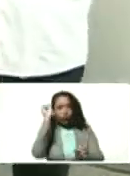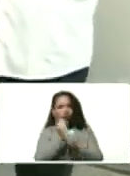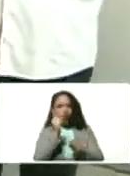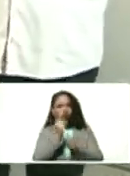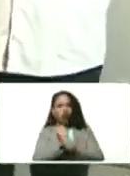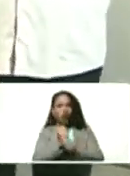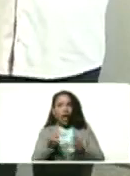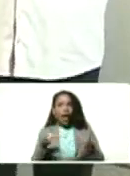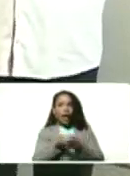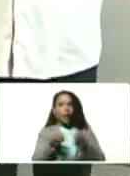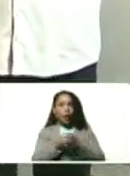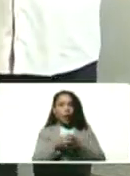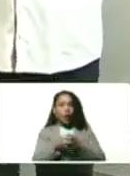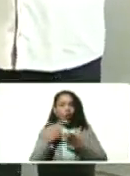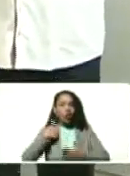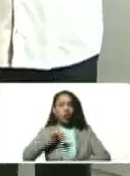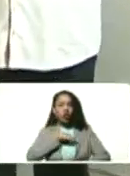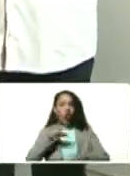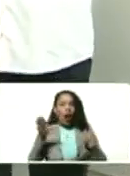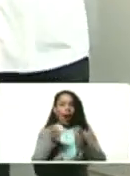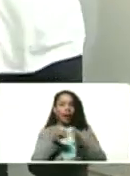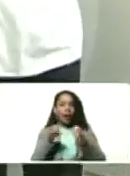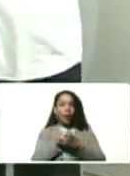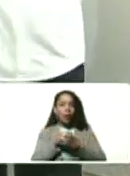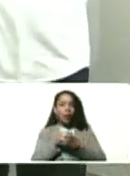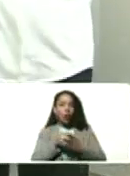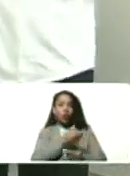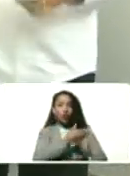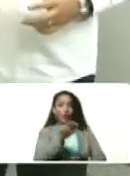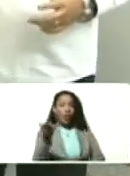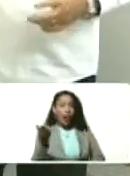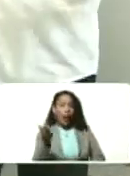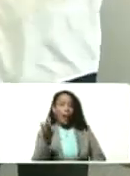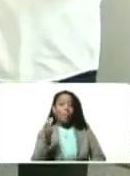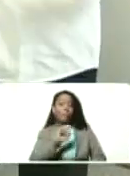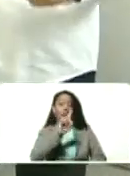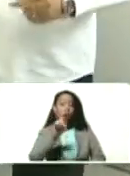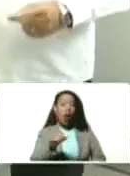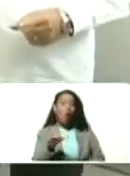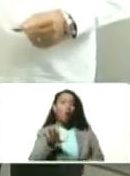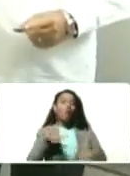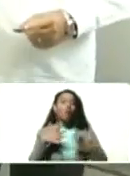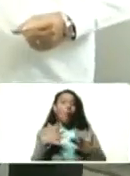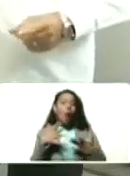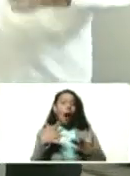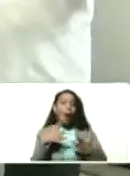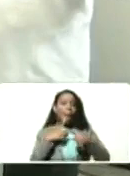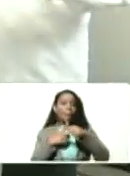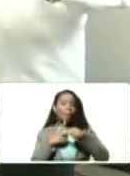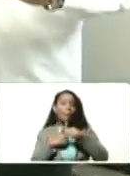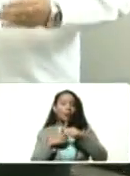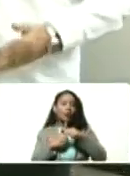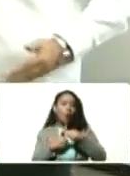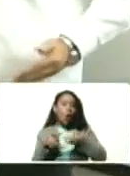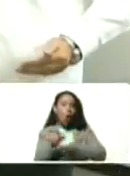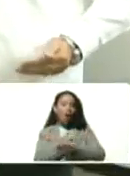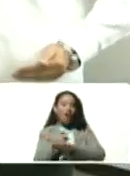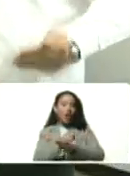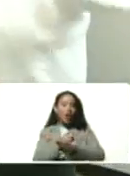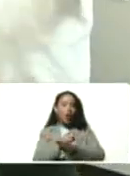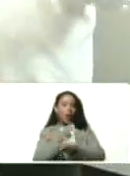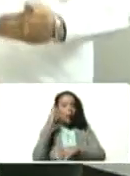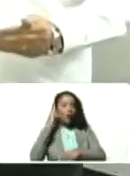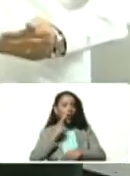en equipo. Somos equipo. Si usted le preguntan cuál es la virtud del gobierno